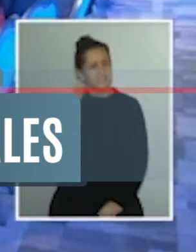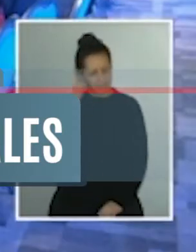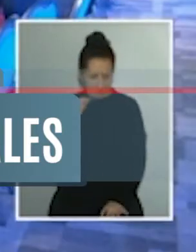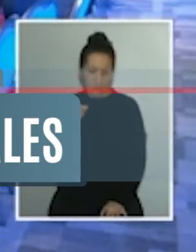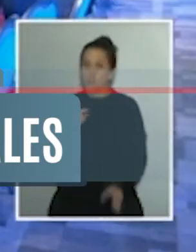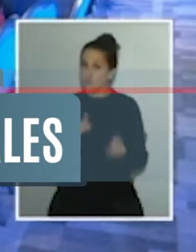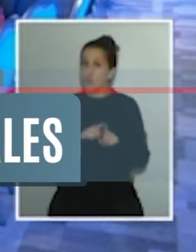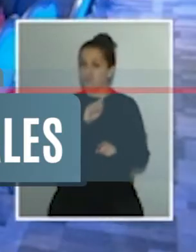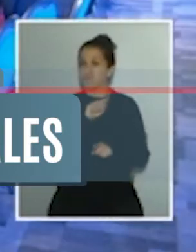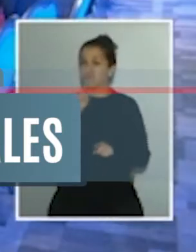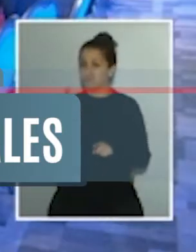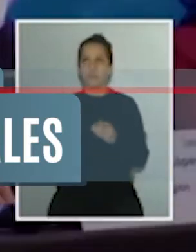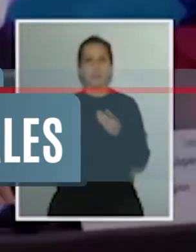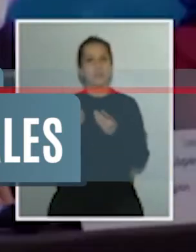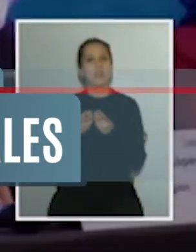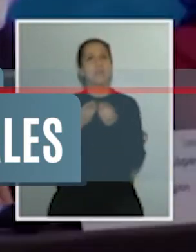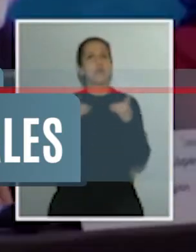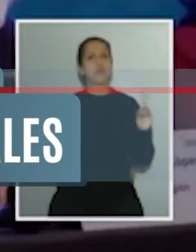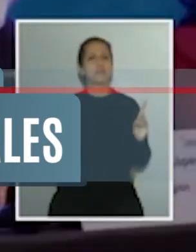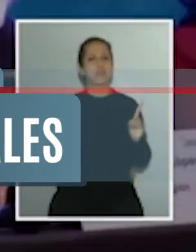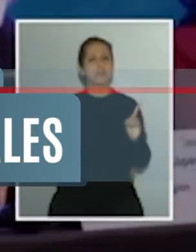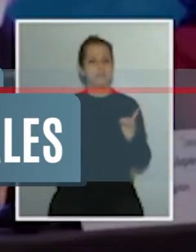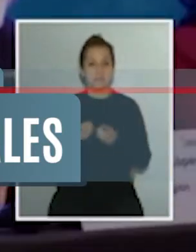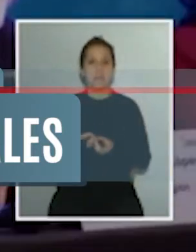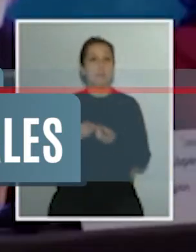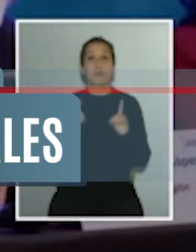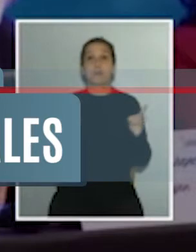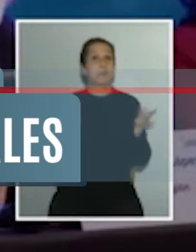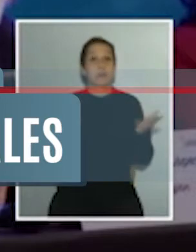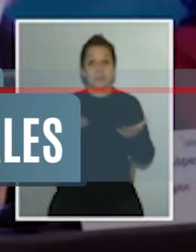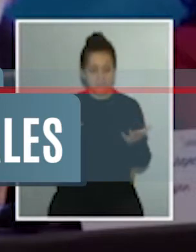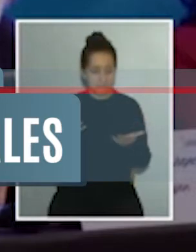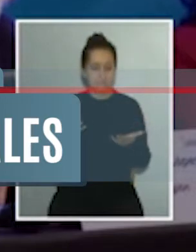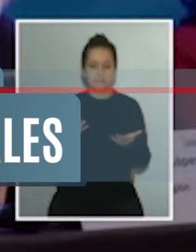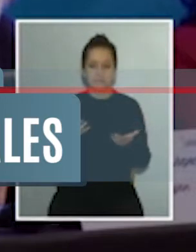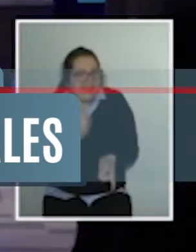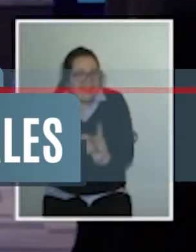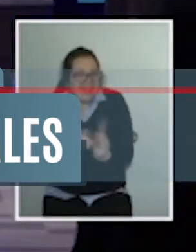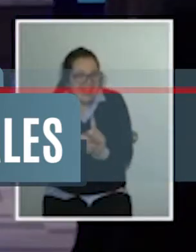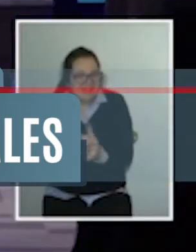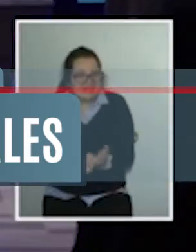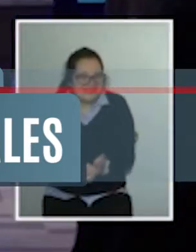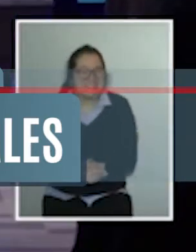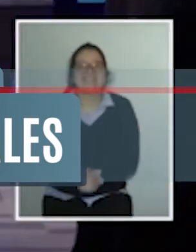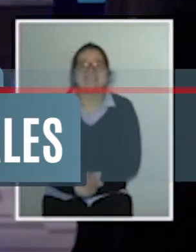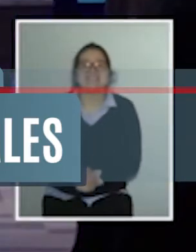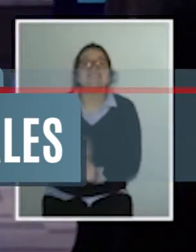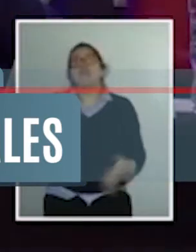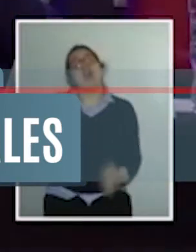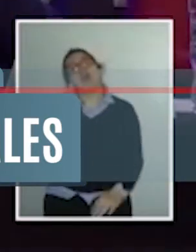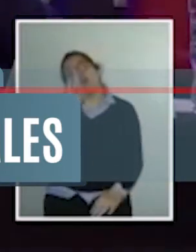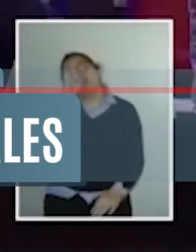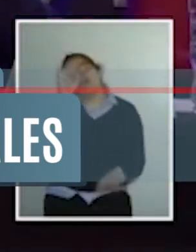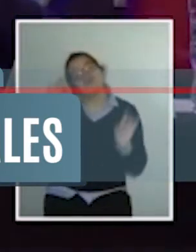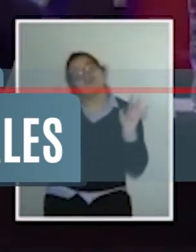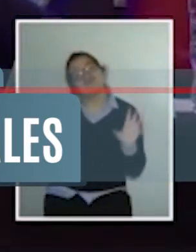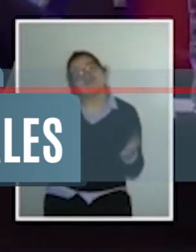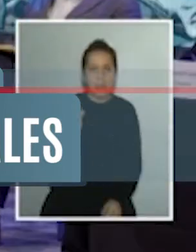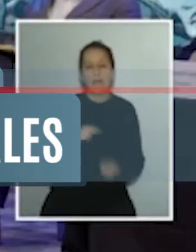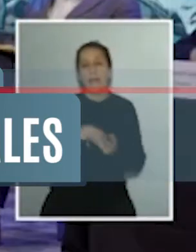presentación de cuatro candidatos a la presidencia de chile gabriel boric sebastián sichel yasna provoste